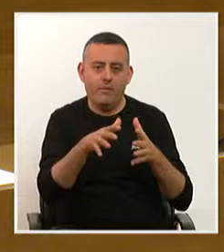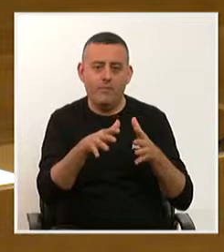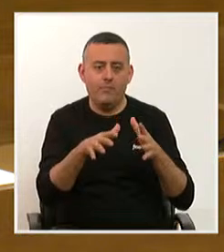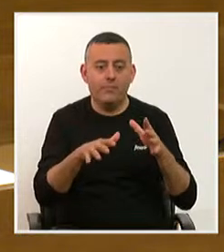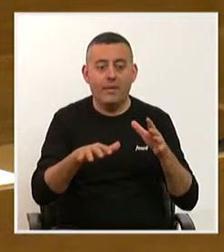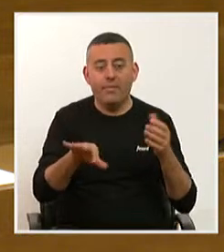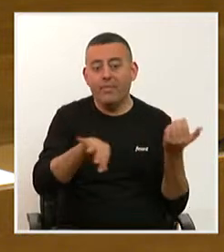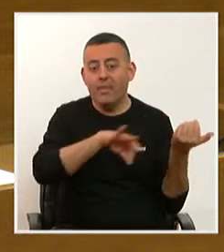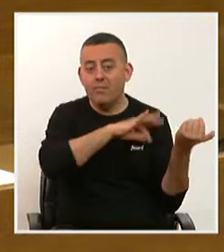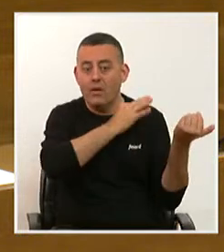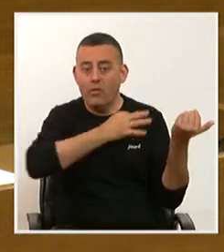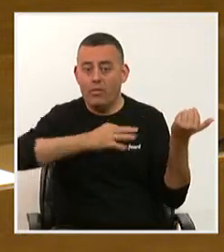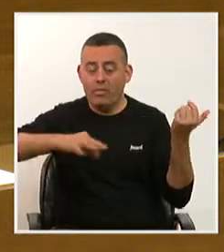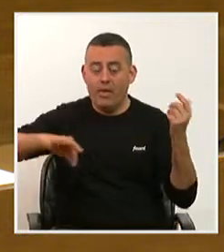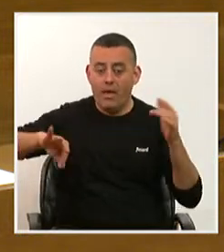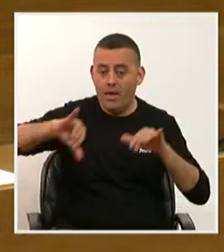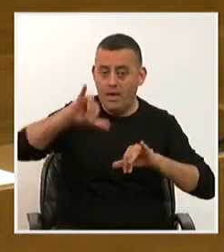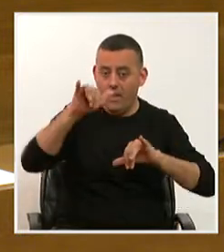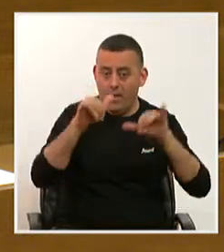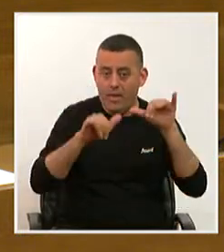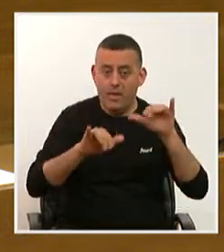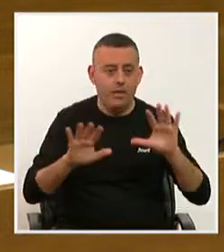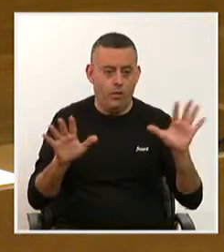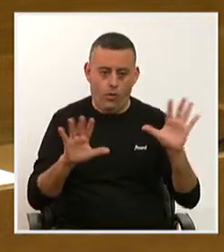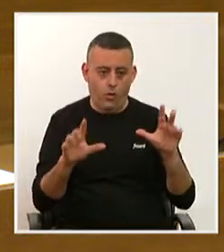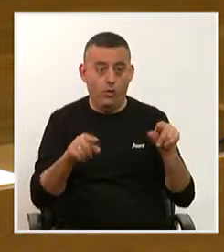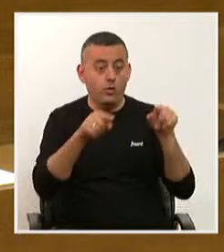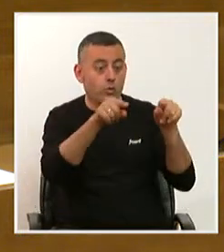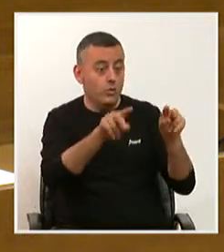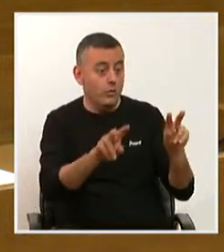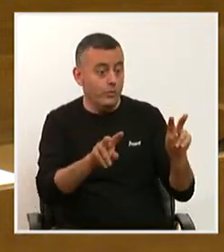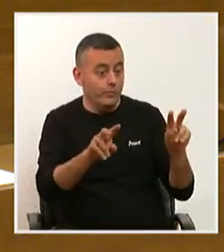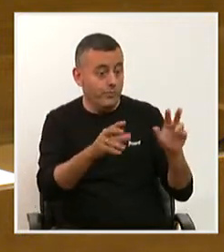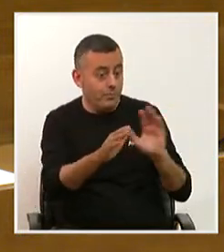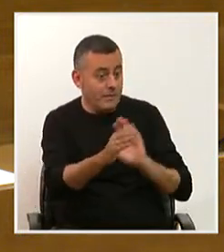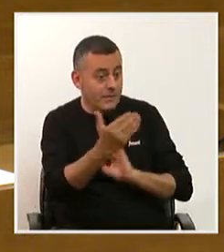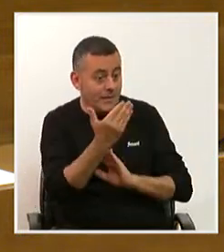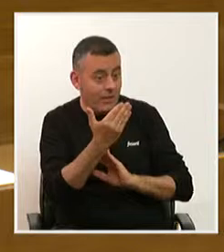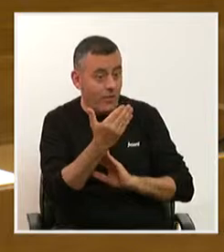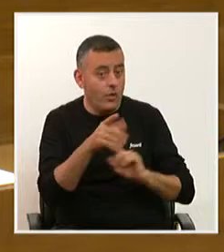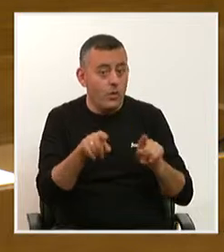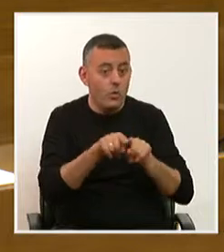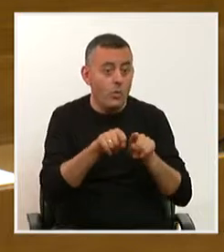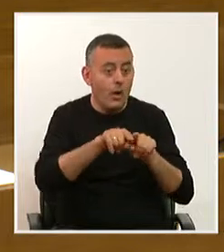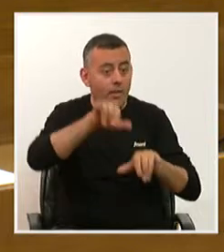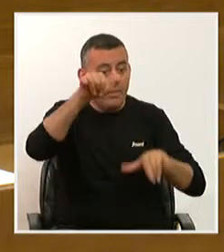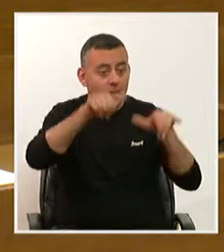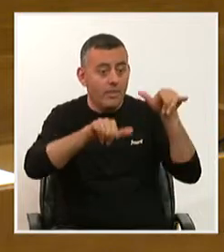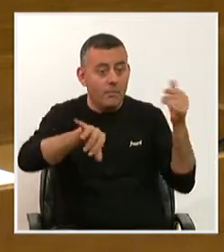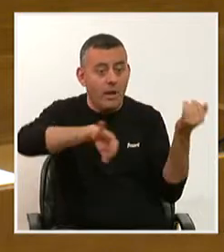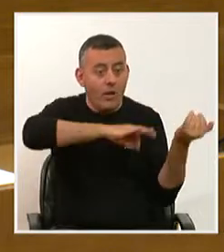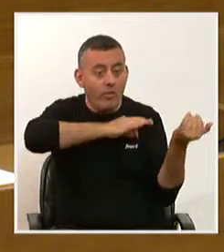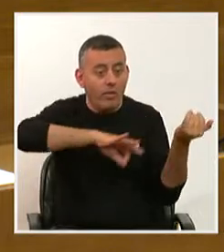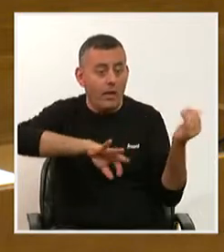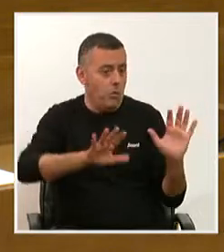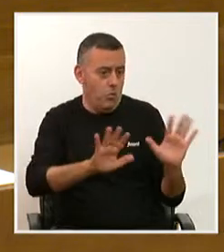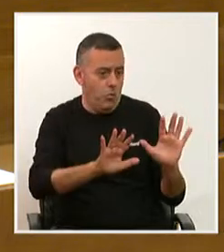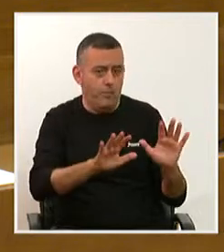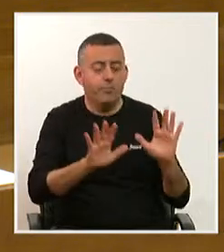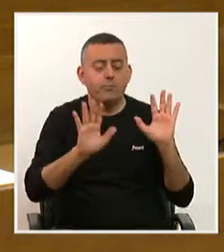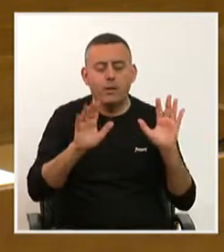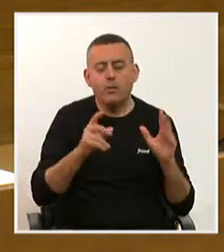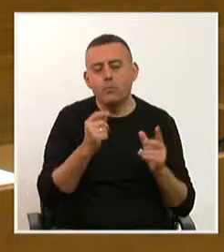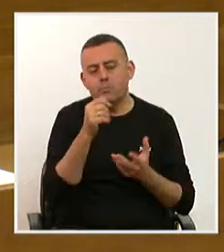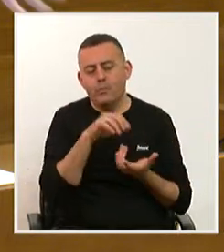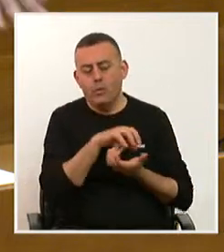yo el que diga que esto que presented de magia No seré yo y menos en este sc pero Mire es un poquet lío